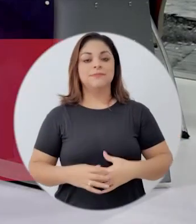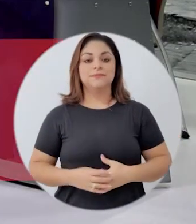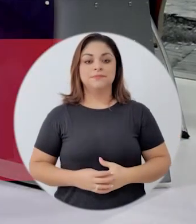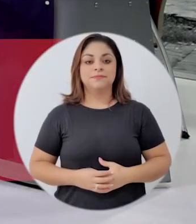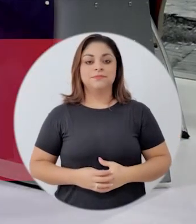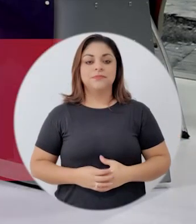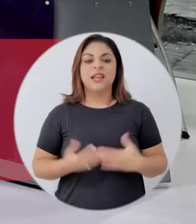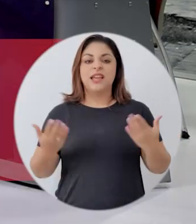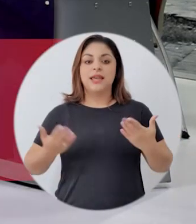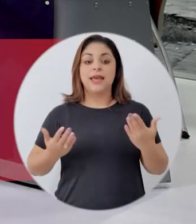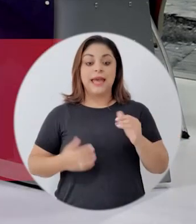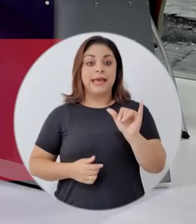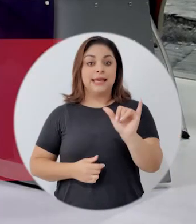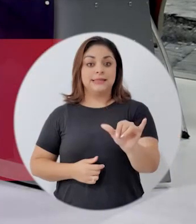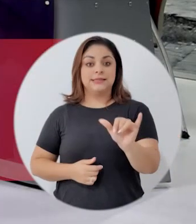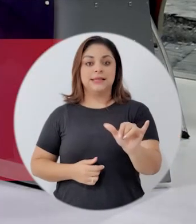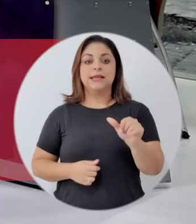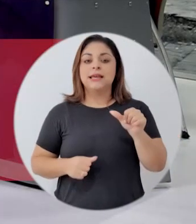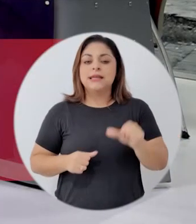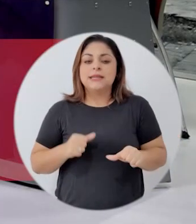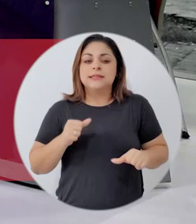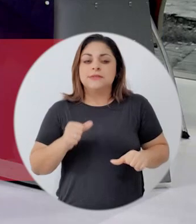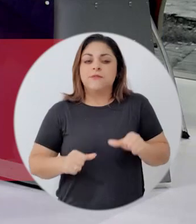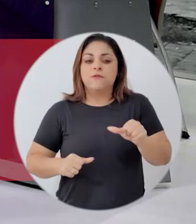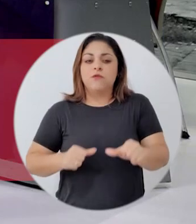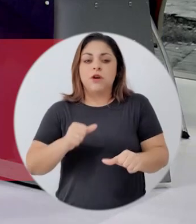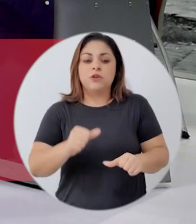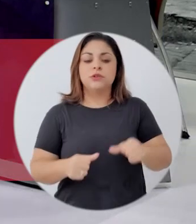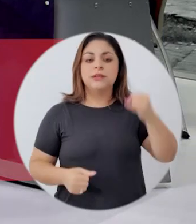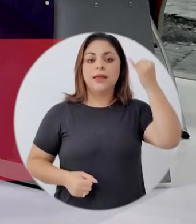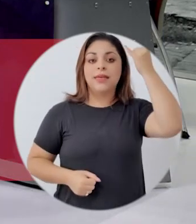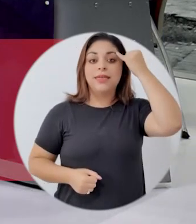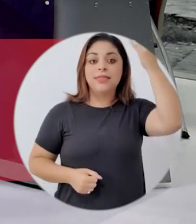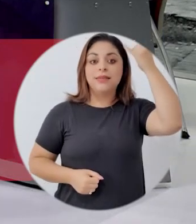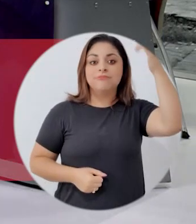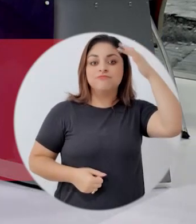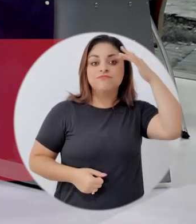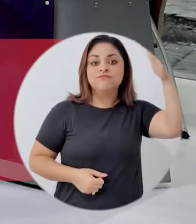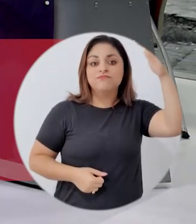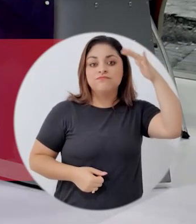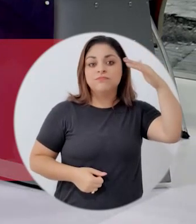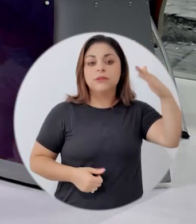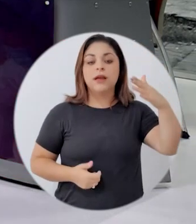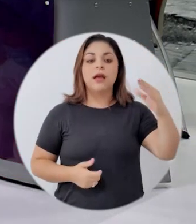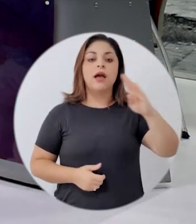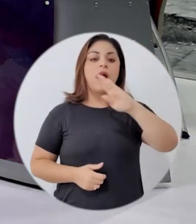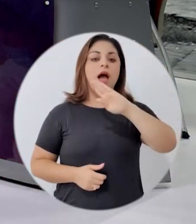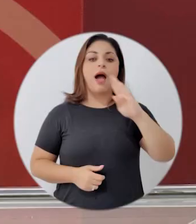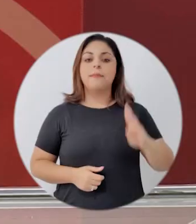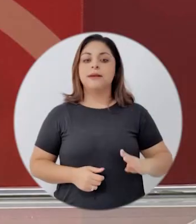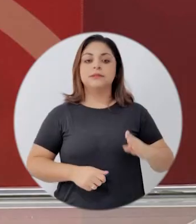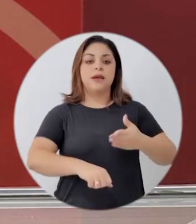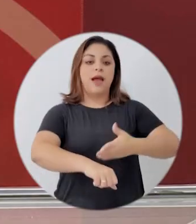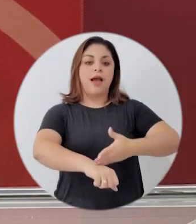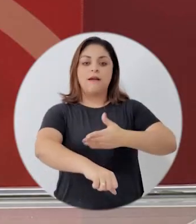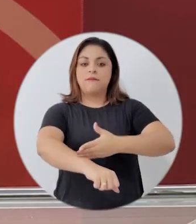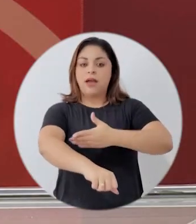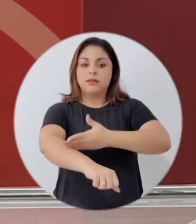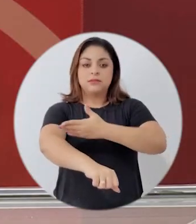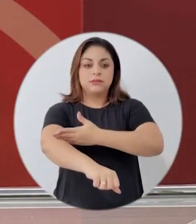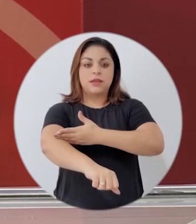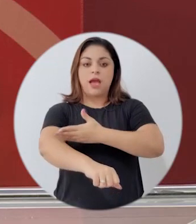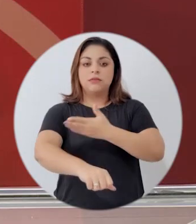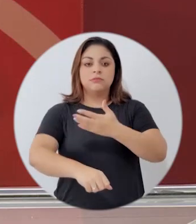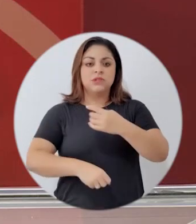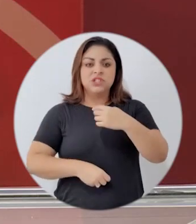muy importante de rescatar es que este tipo de esfuerzos o iniciativas no jamás van a avanzar si trato